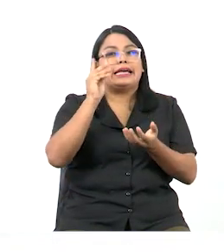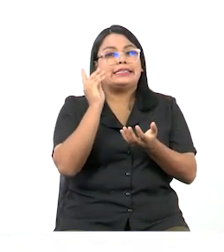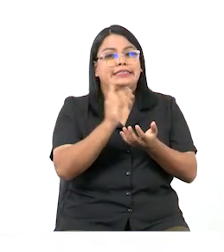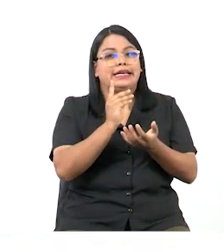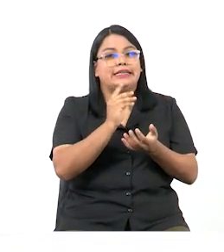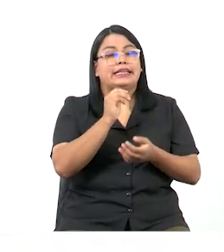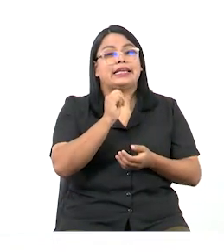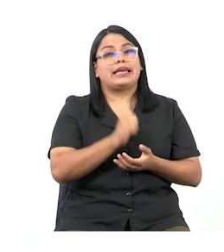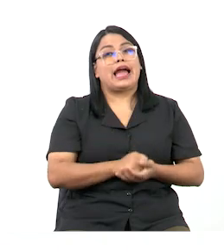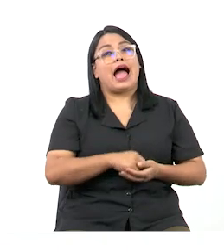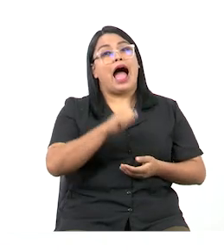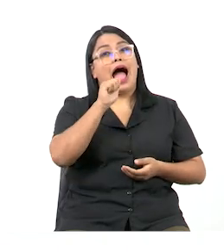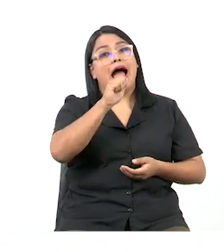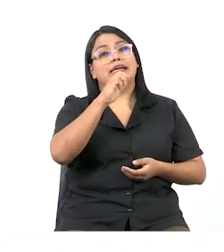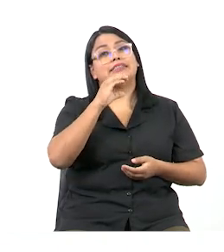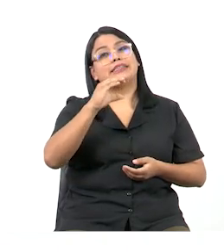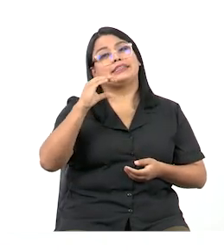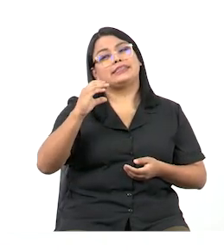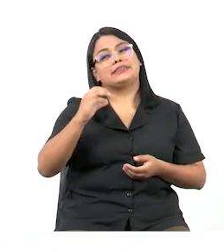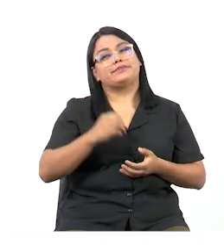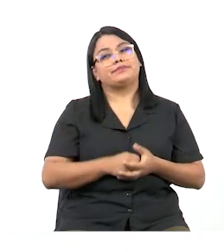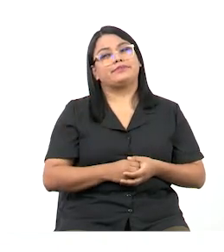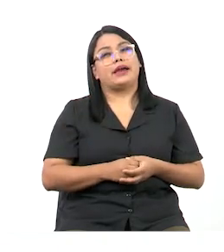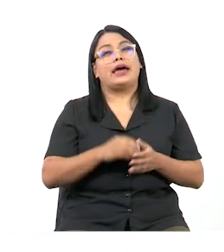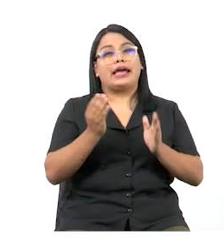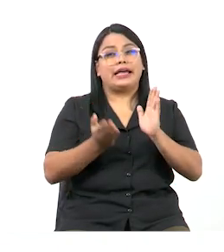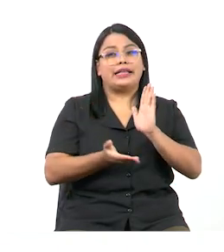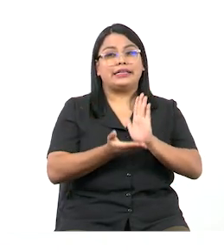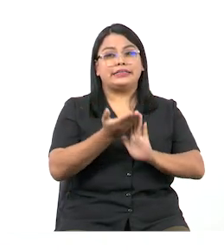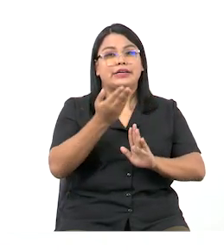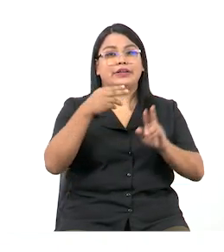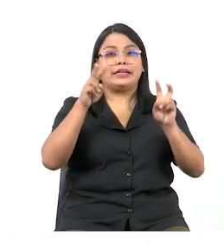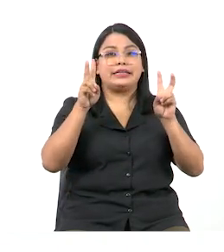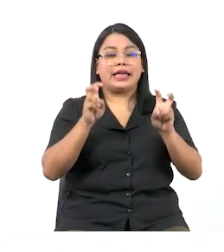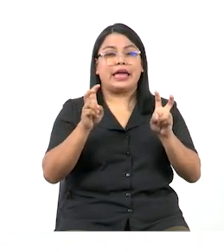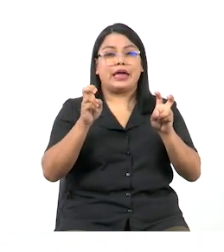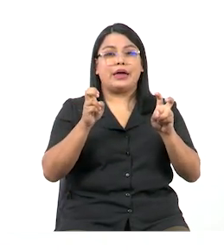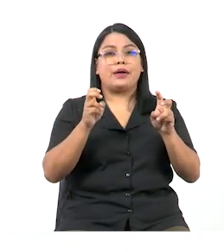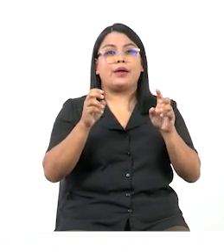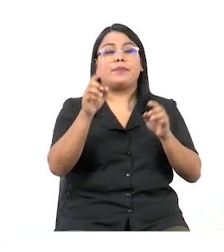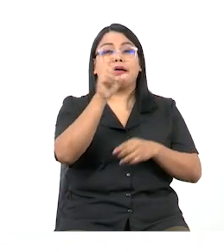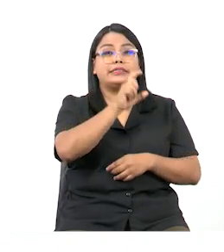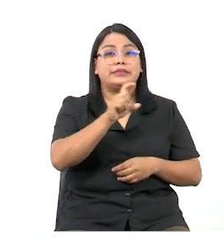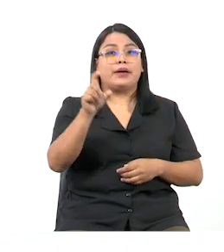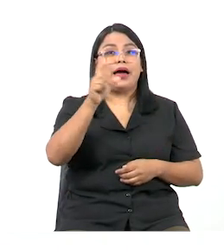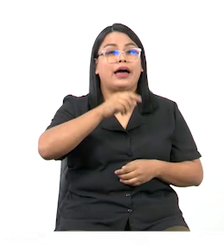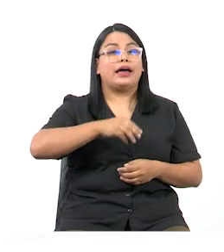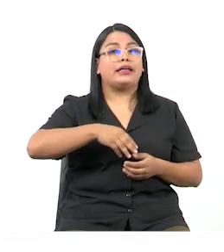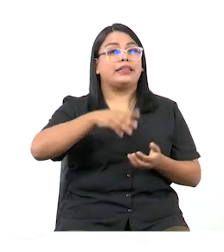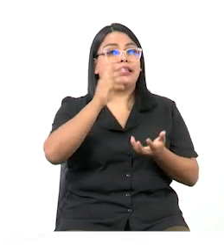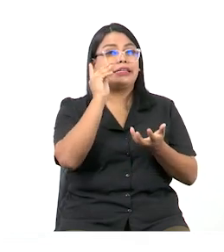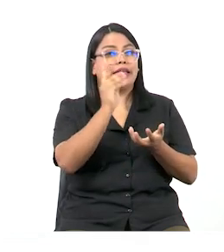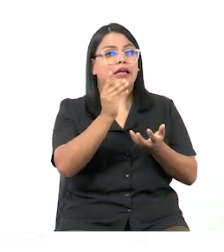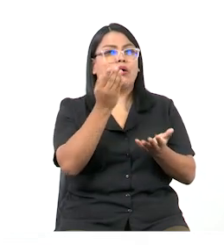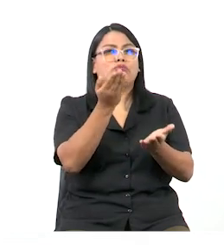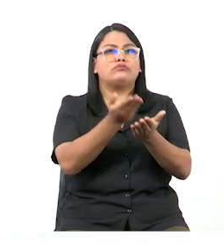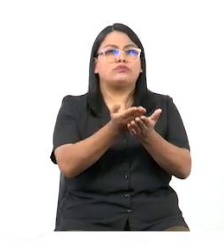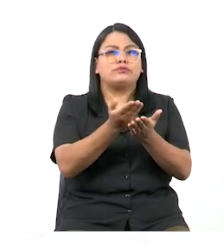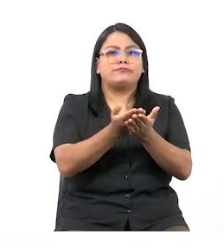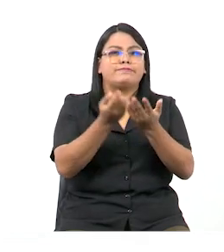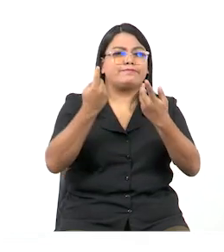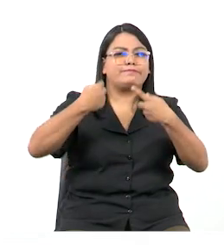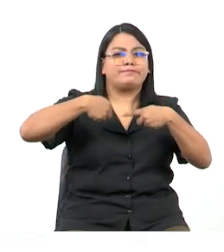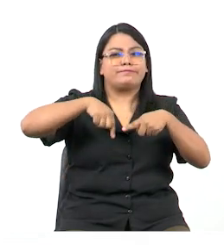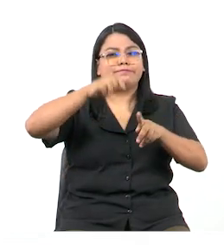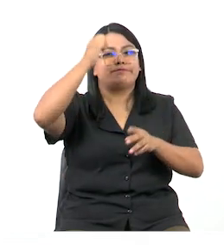Secuencia didáctica ACC. Para el desarrollo de las temáticas por cada semana didáctica, se propone seguir